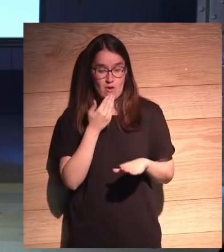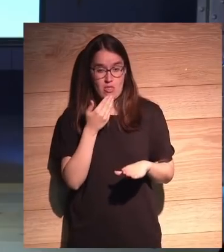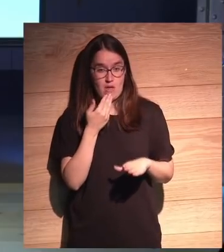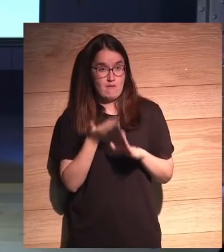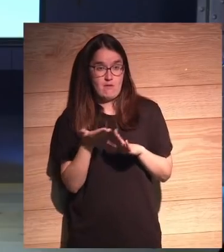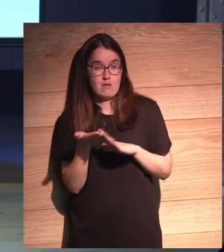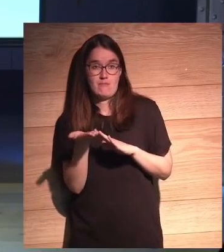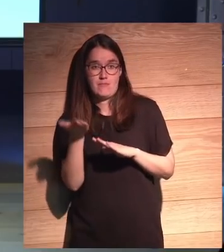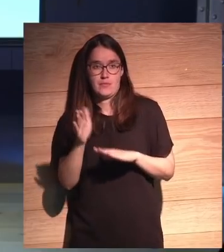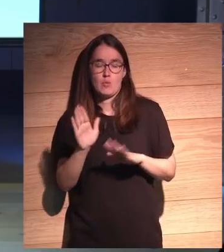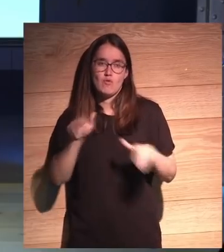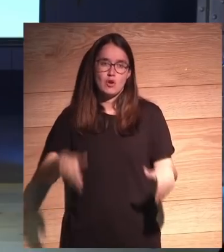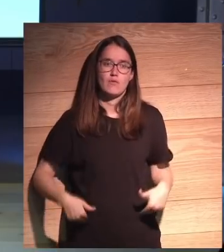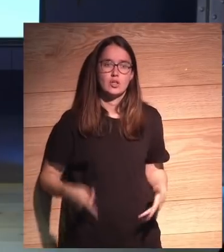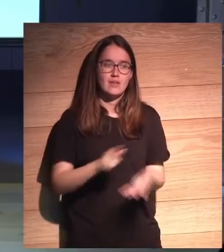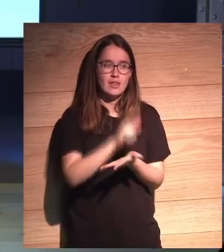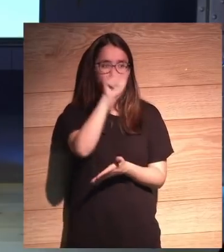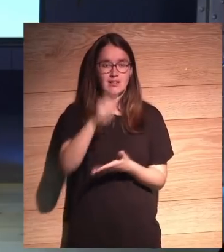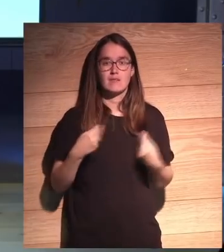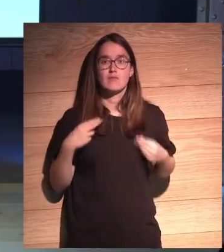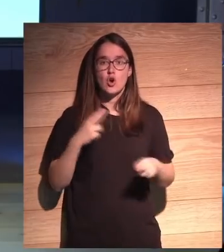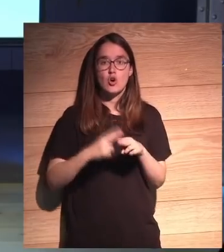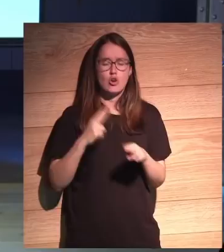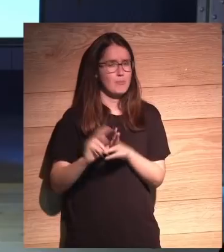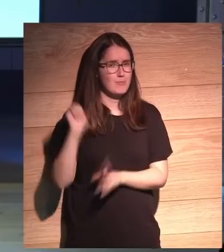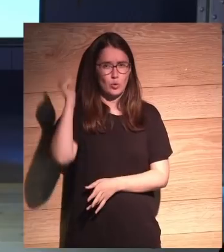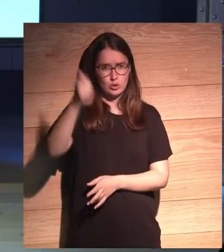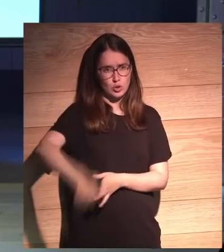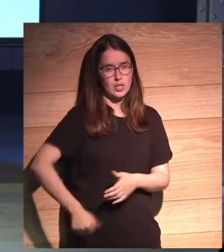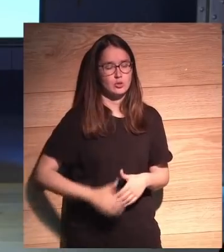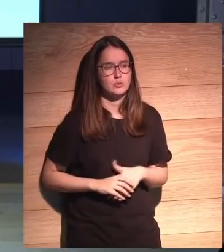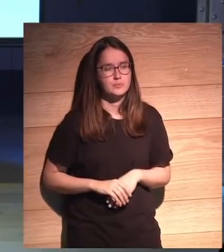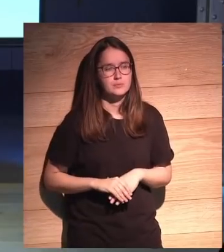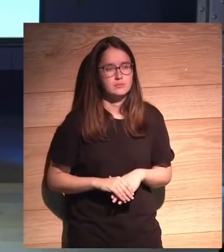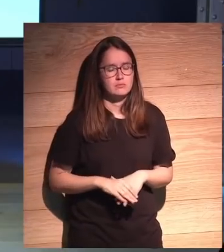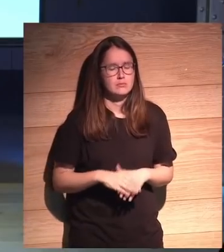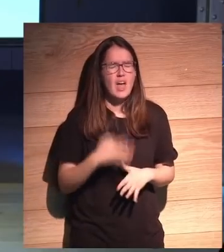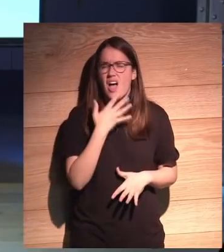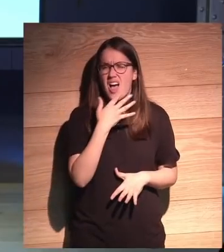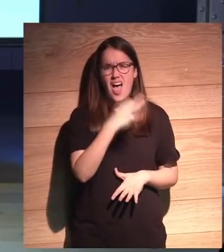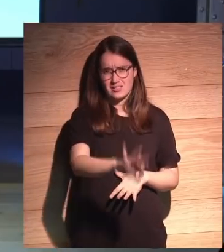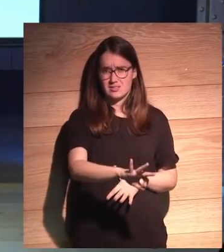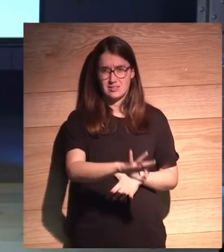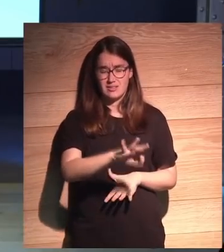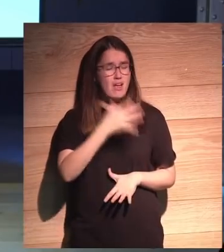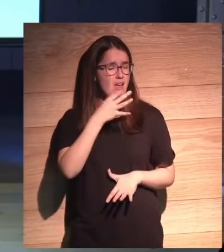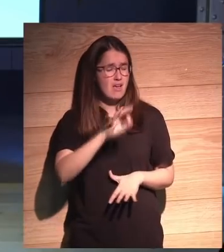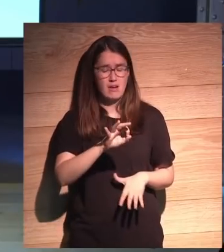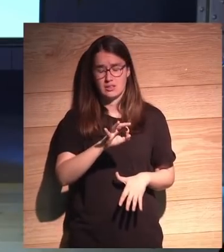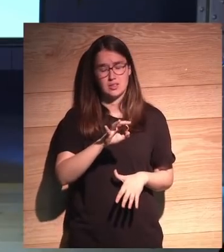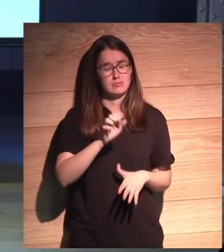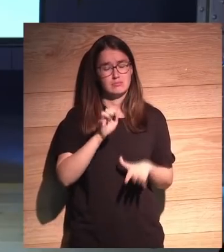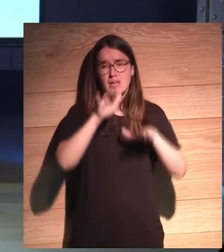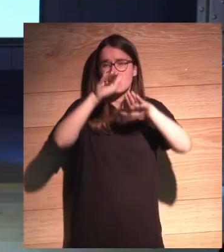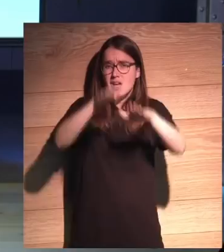de nuevo a Italia y vivió en Roma durante muchos años, ¿no? Fue una estrella admirada,